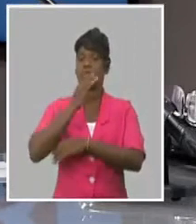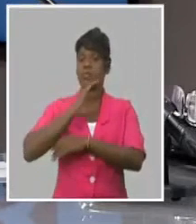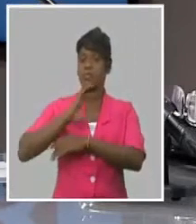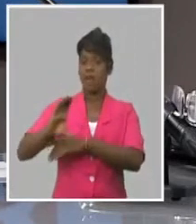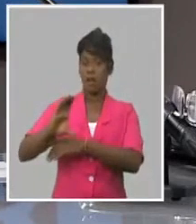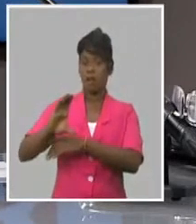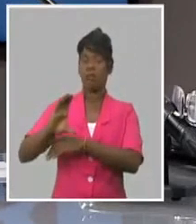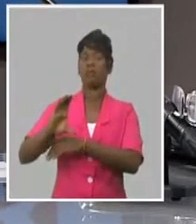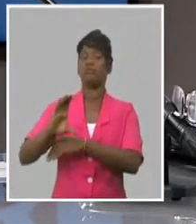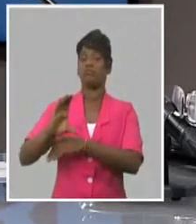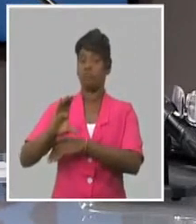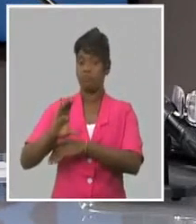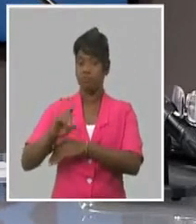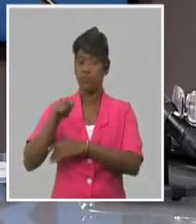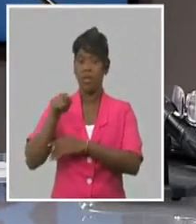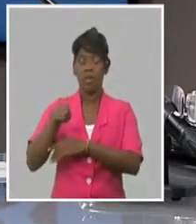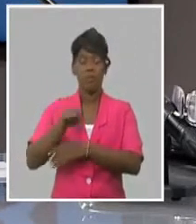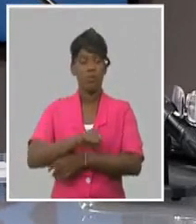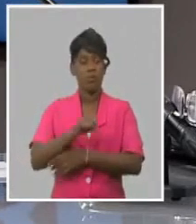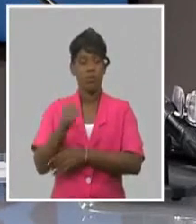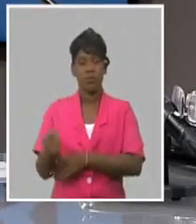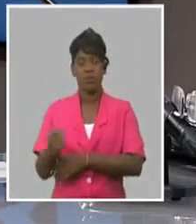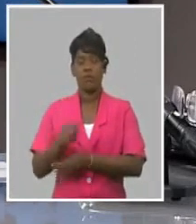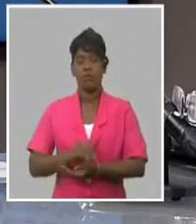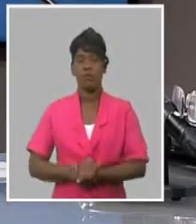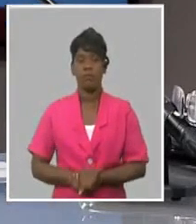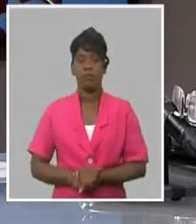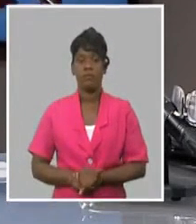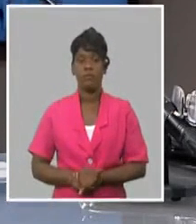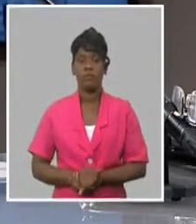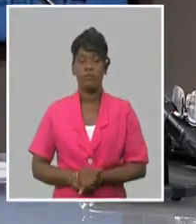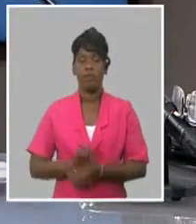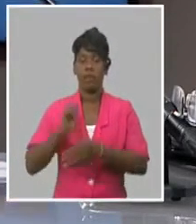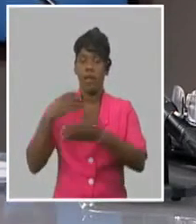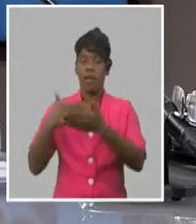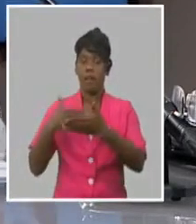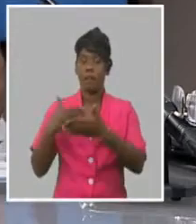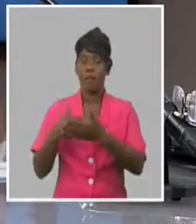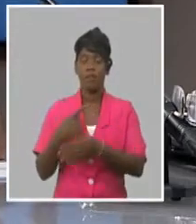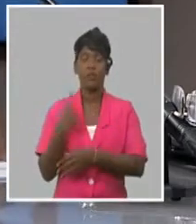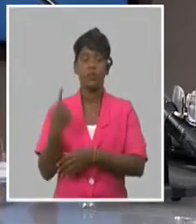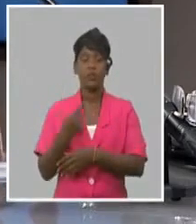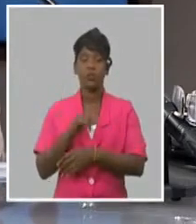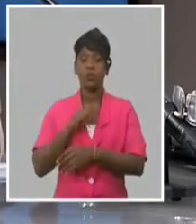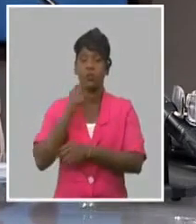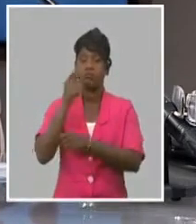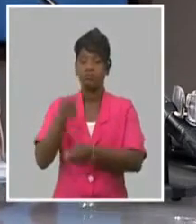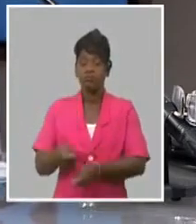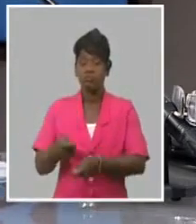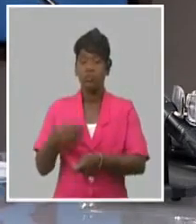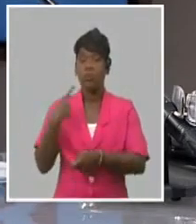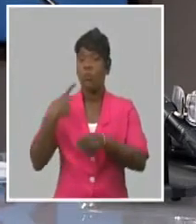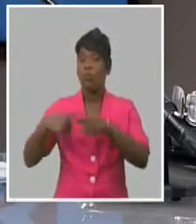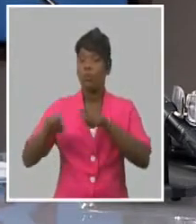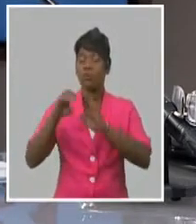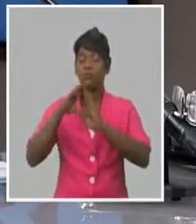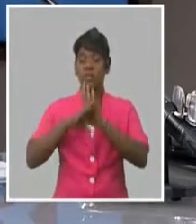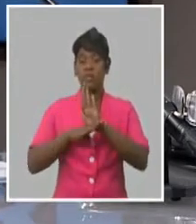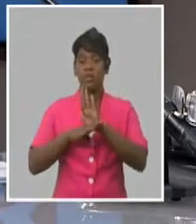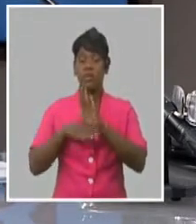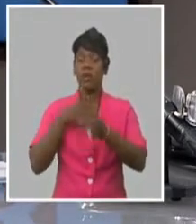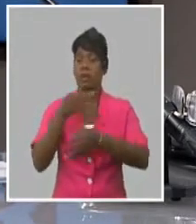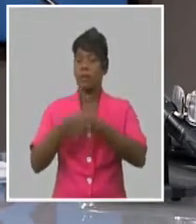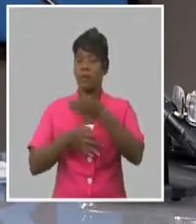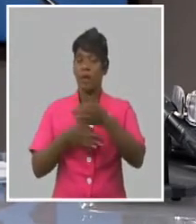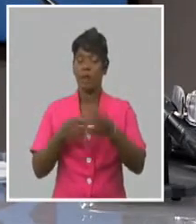todo lo que hemos hablado. Al sistema empresarial le estamos aplicando otras medidas. Alejandro creo que habló de ella ayer. Sí. Pero